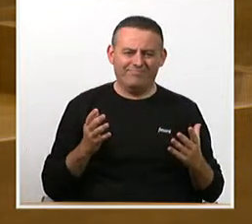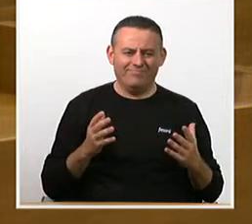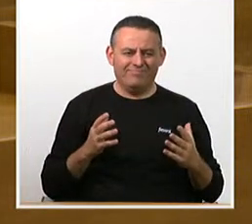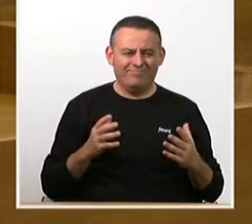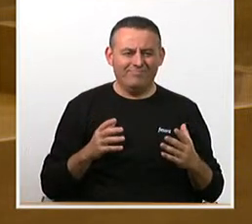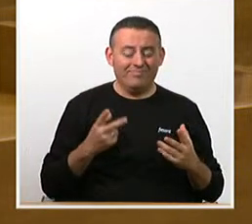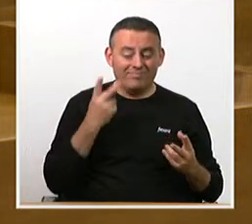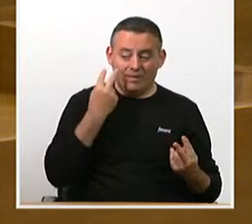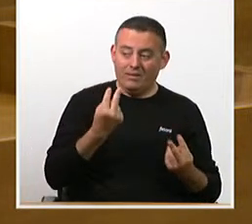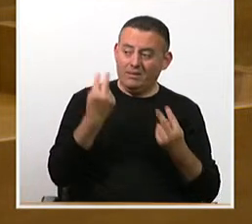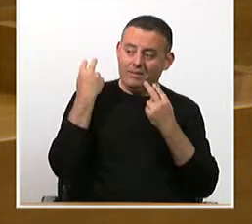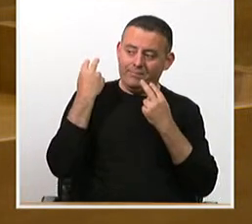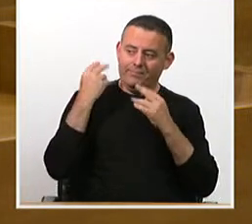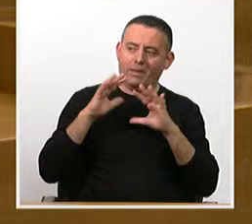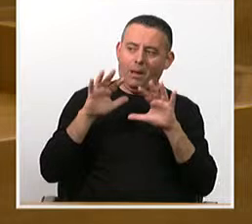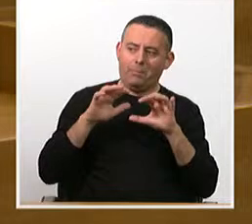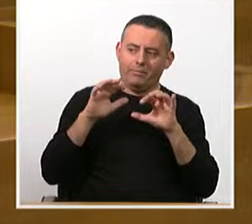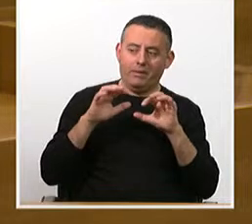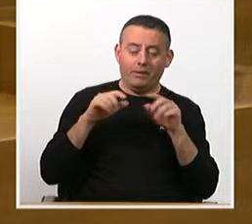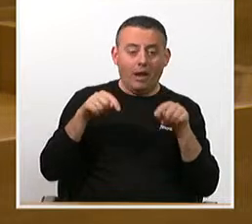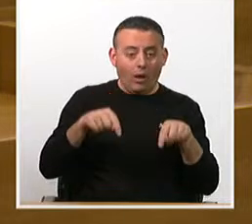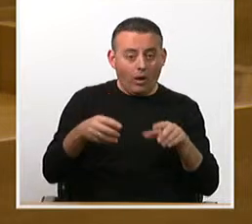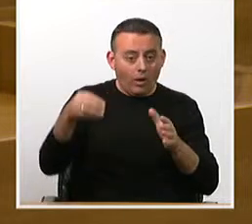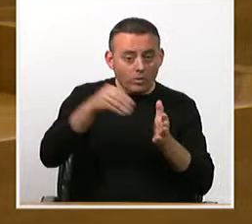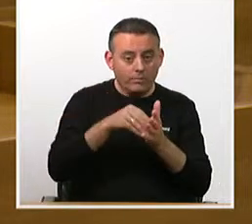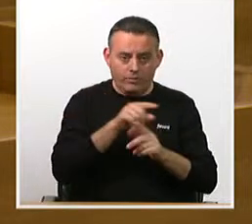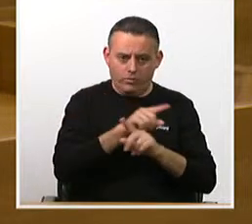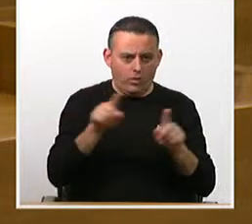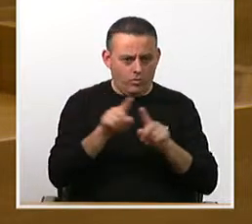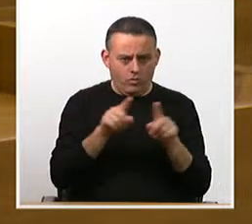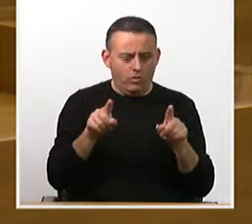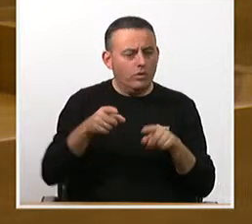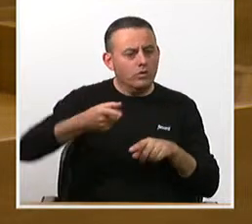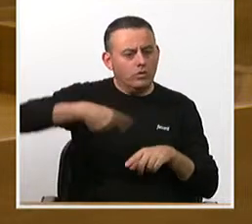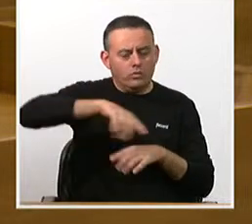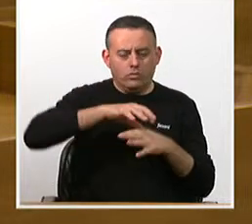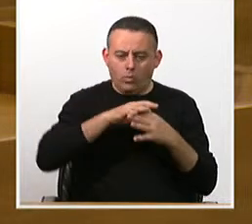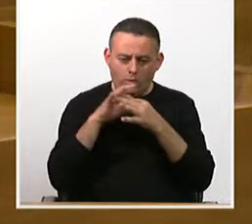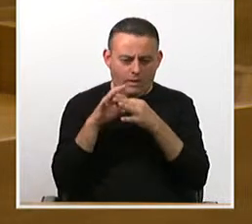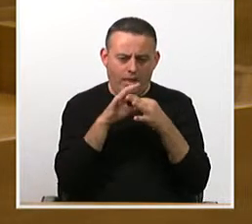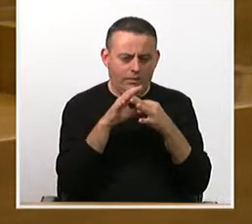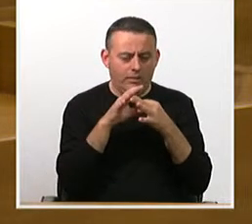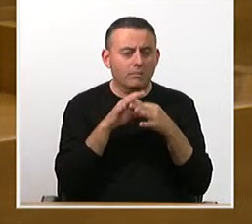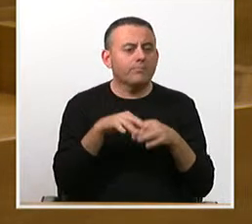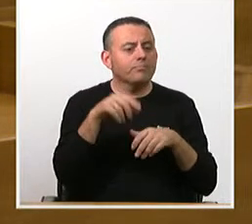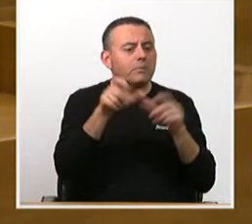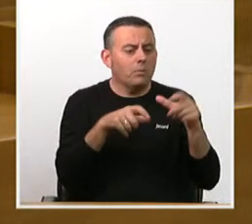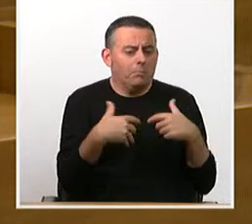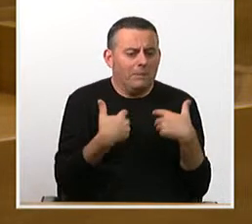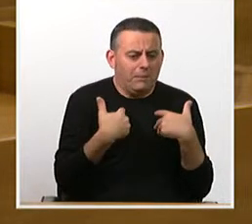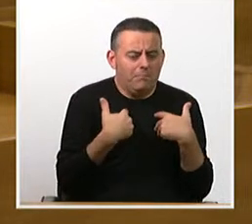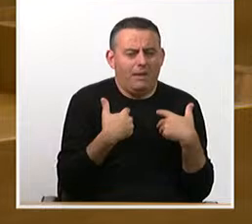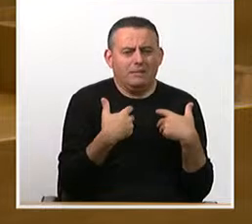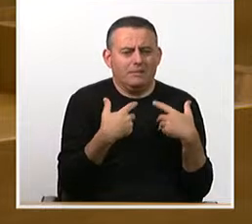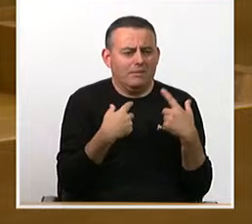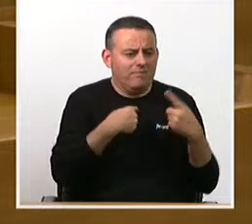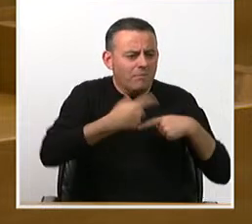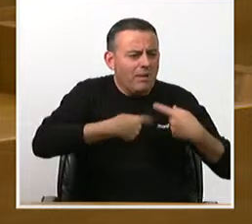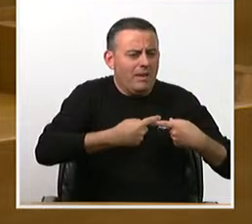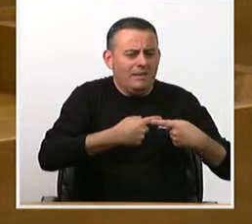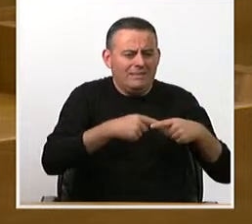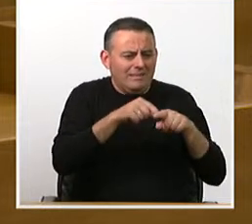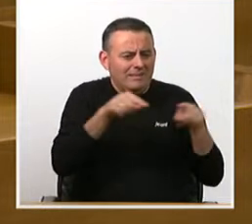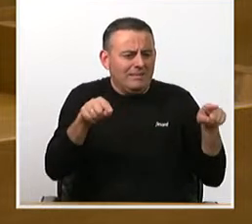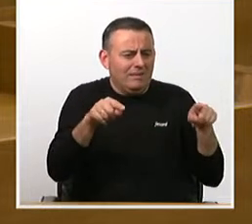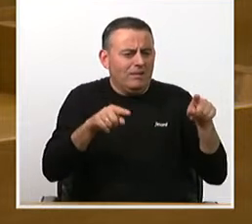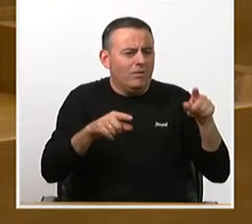nuestro pasado y unamos fuerzas horros a las víctimas y ayudemos a reparar a la vida de las personas que lo han perdido todo de la noche